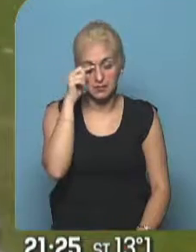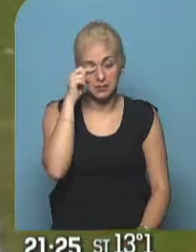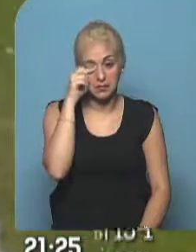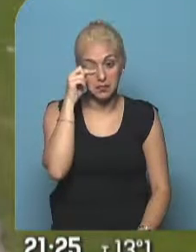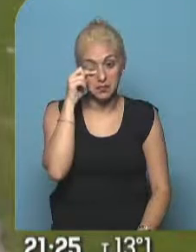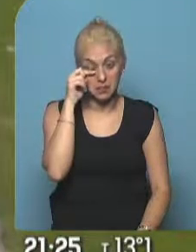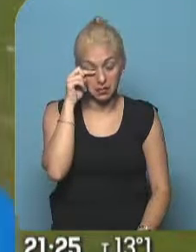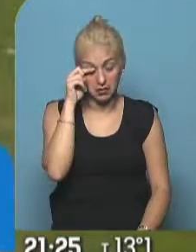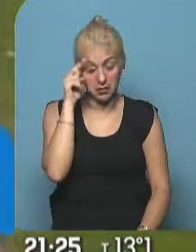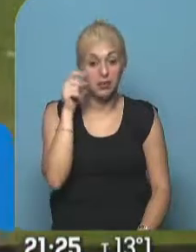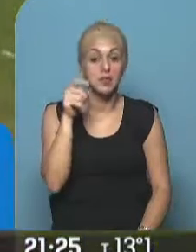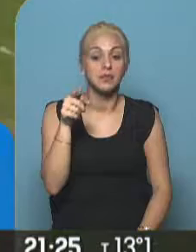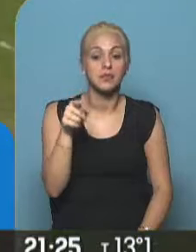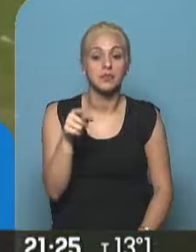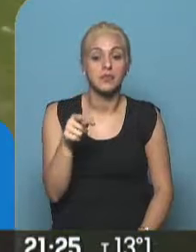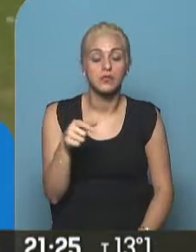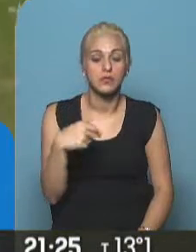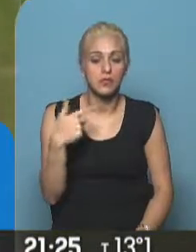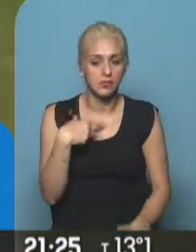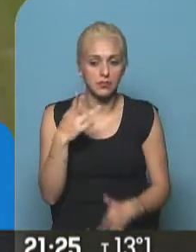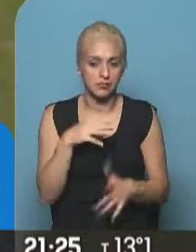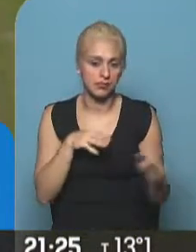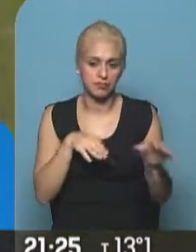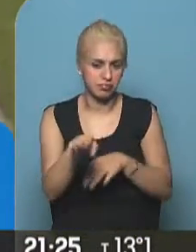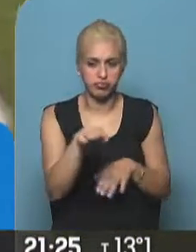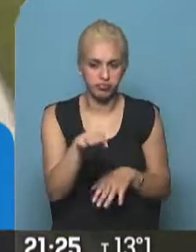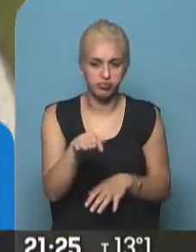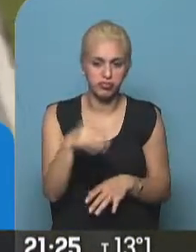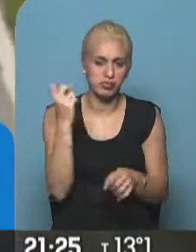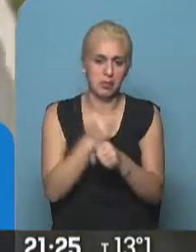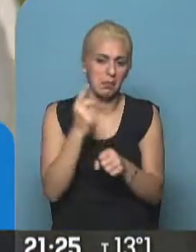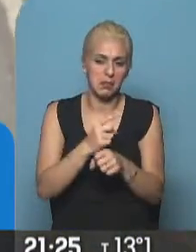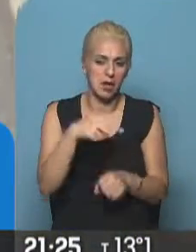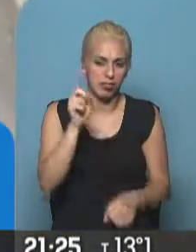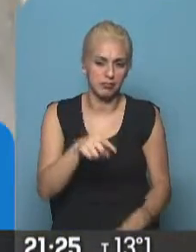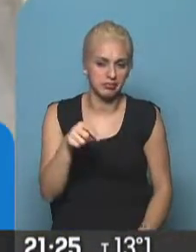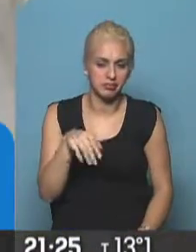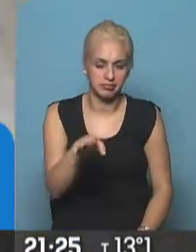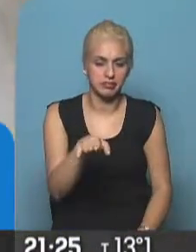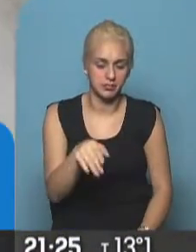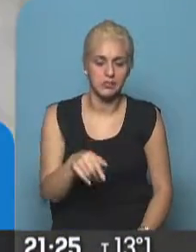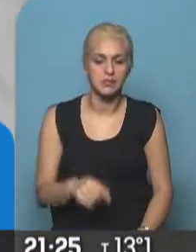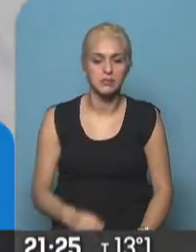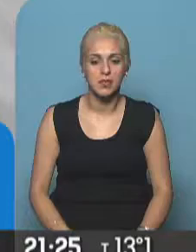solo tuvo el liderazgo de la competencia, sino también